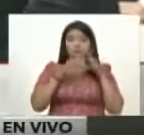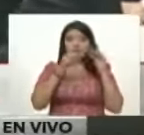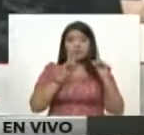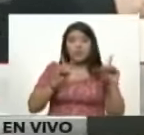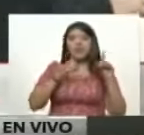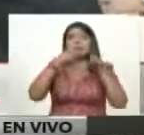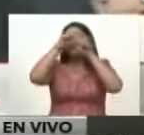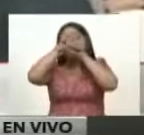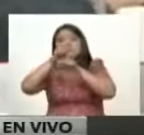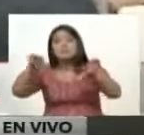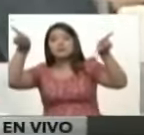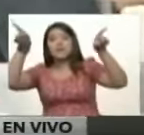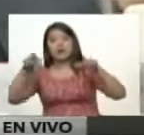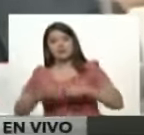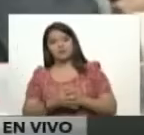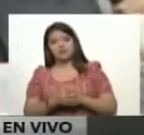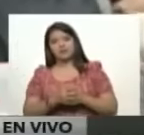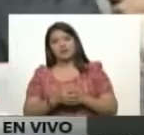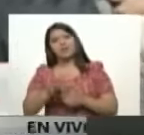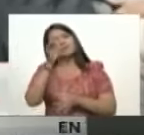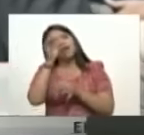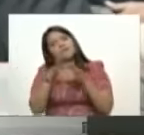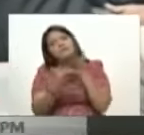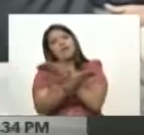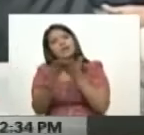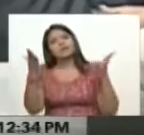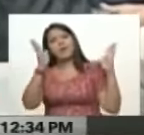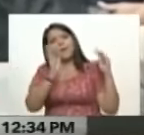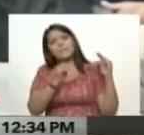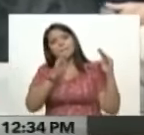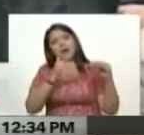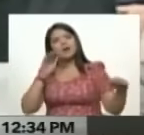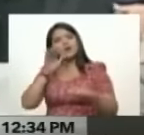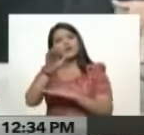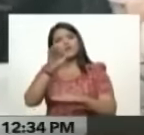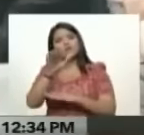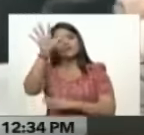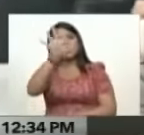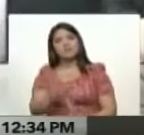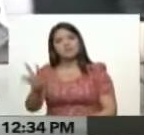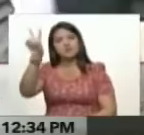un mensaje de fe y de esperanza en el futuro. ¡Tiempo!